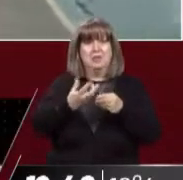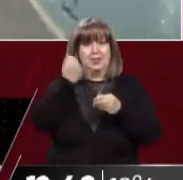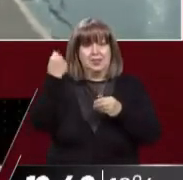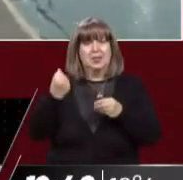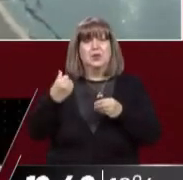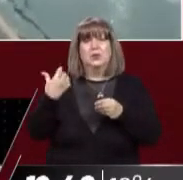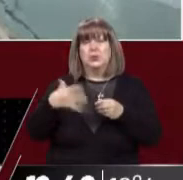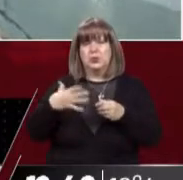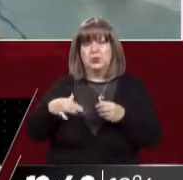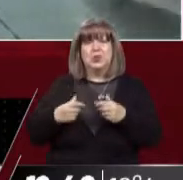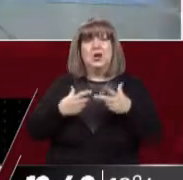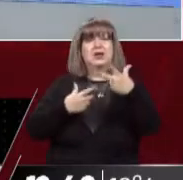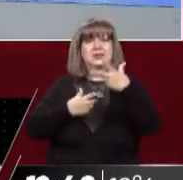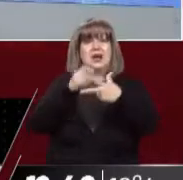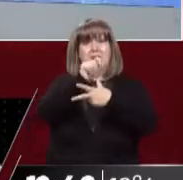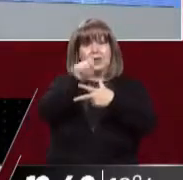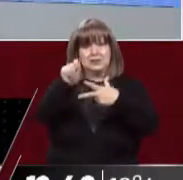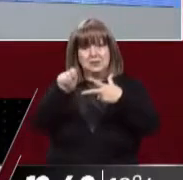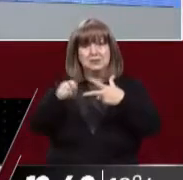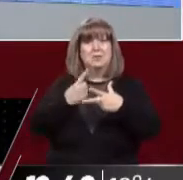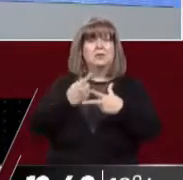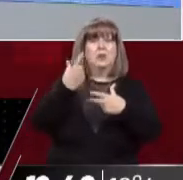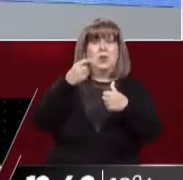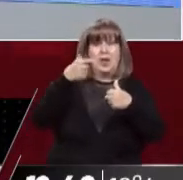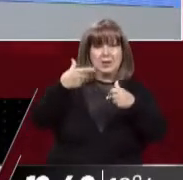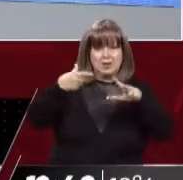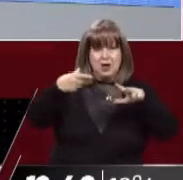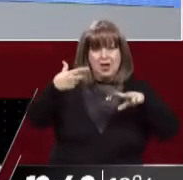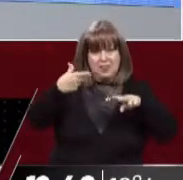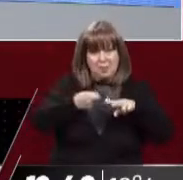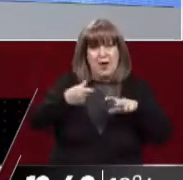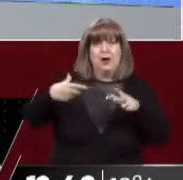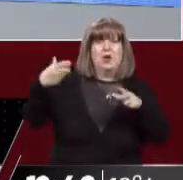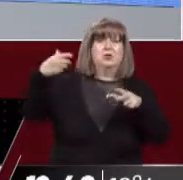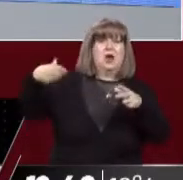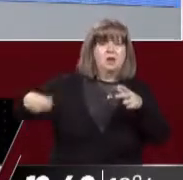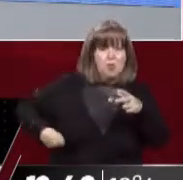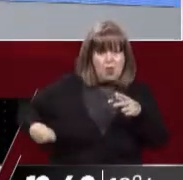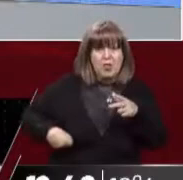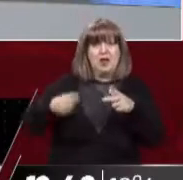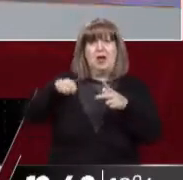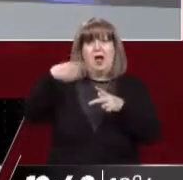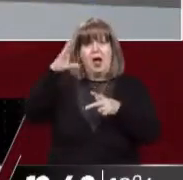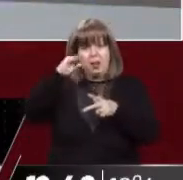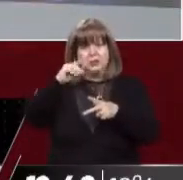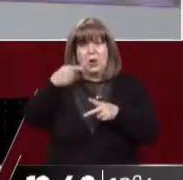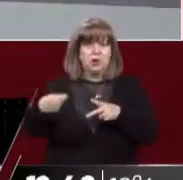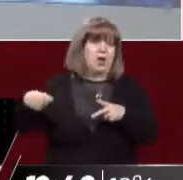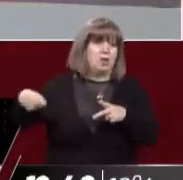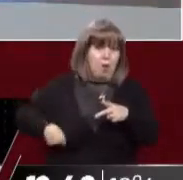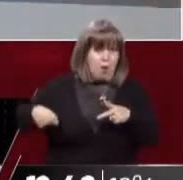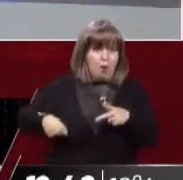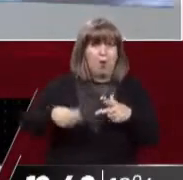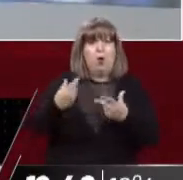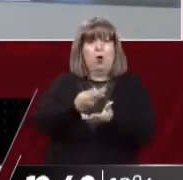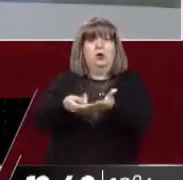hechos gravísimos en tres meses. Una persona con un disparo, otro con varias puñaladas, el de anoche que también lo apuñalan dos veces en el costado del cuerpo,